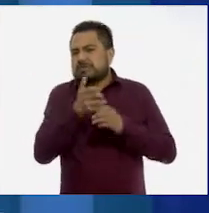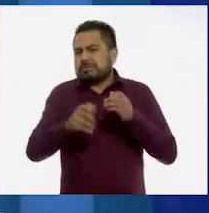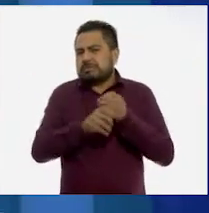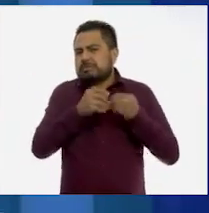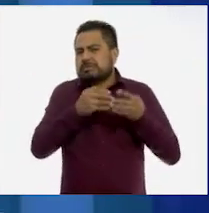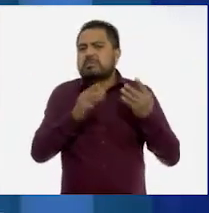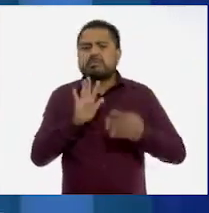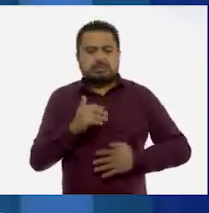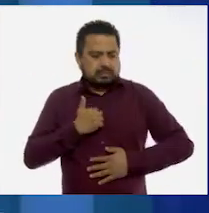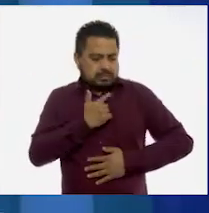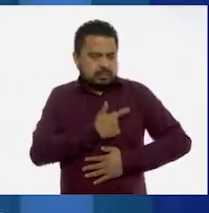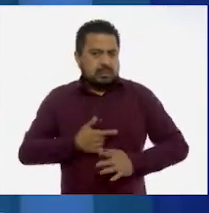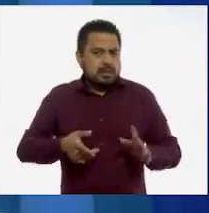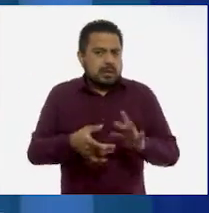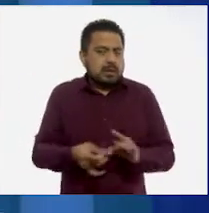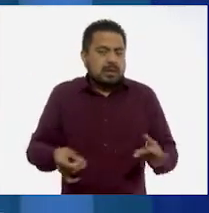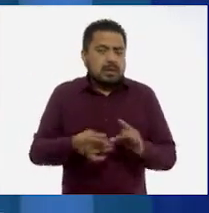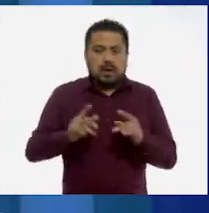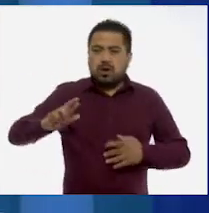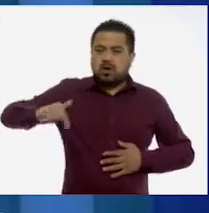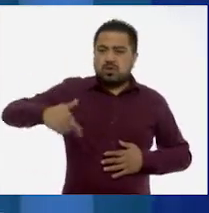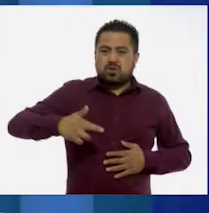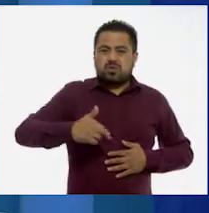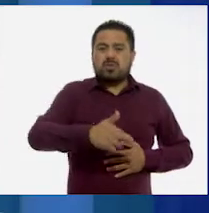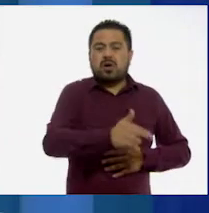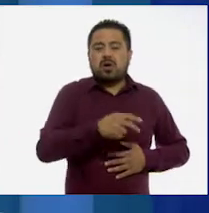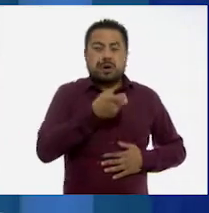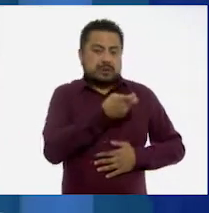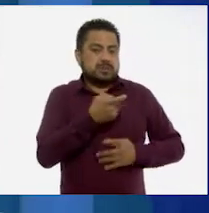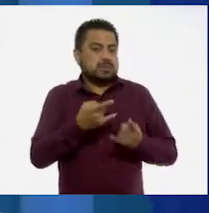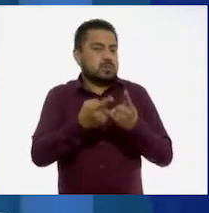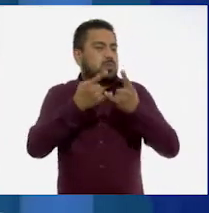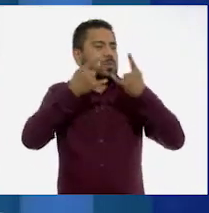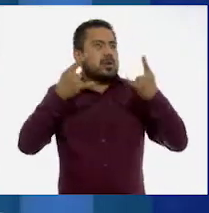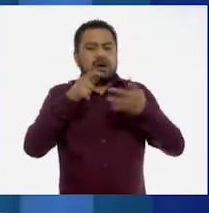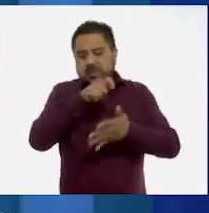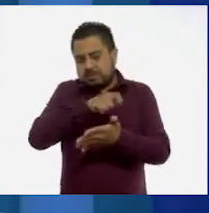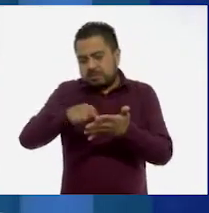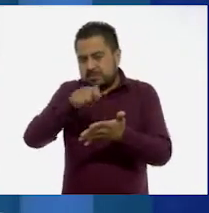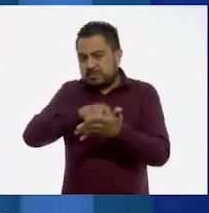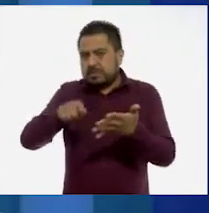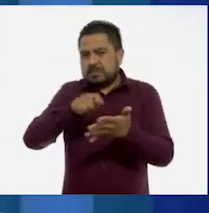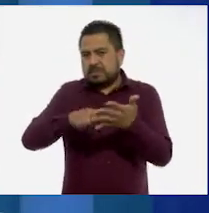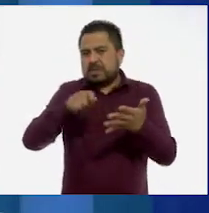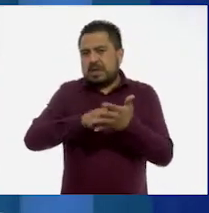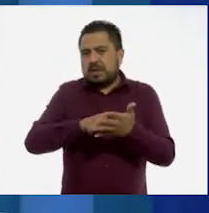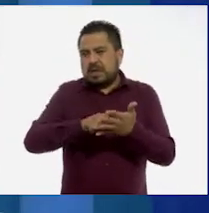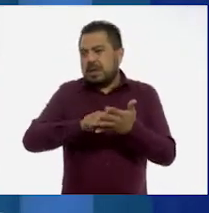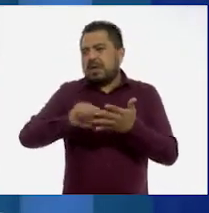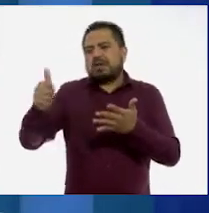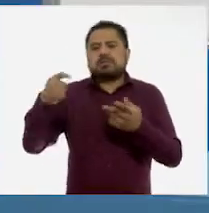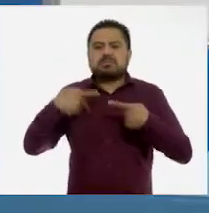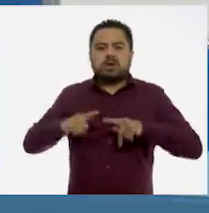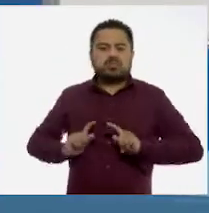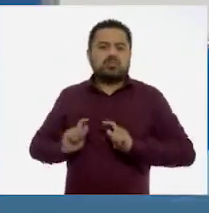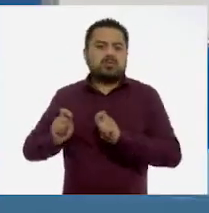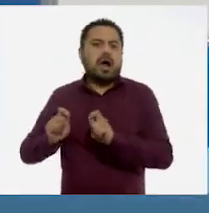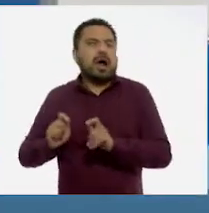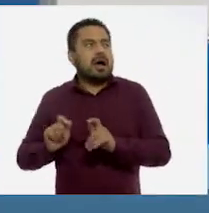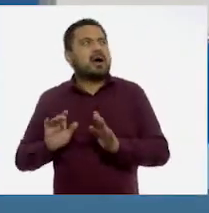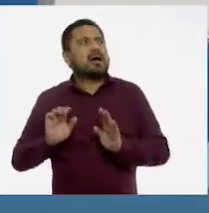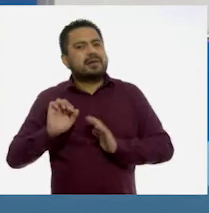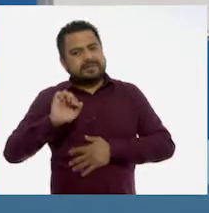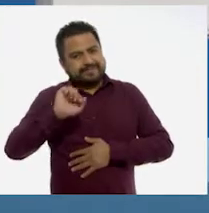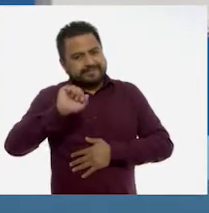que a mí me gustaría resaltar es que La Rumorosa es un cuento que está escrito en tercera persona, ¿no? Así